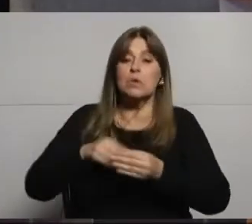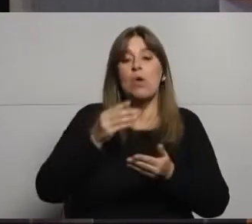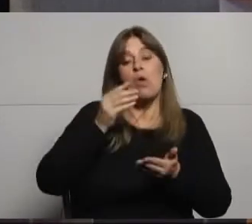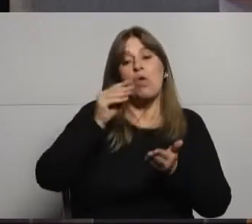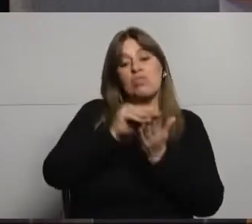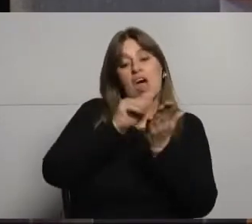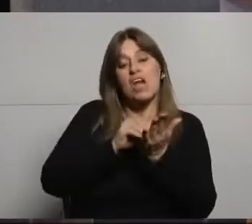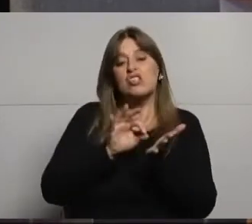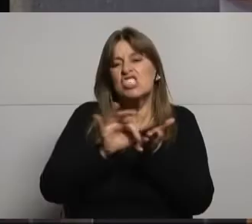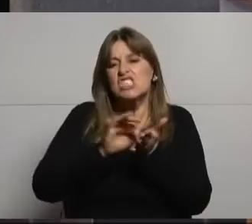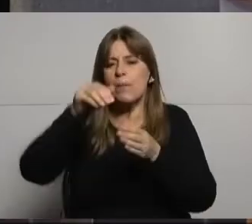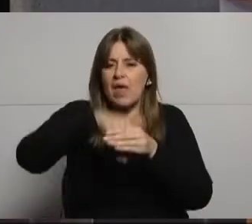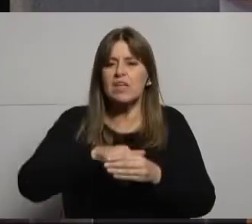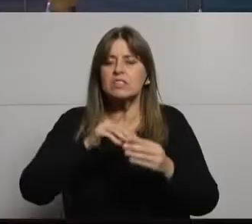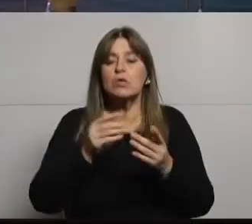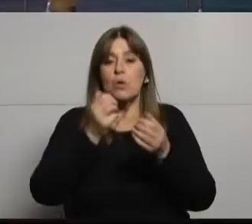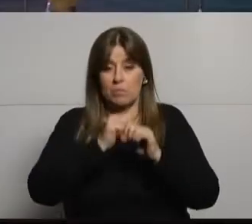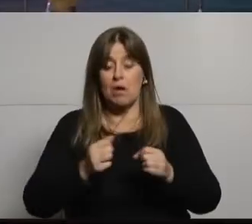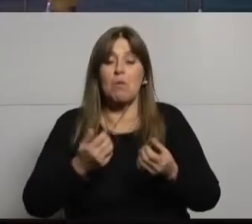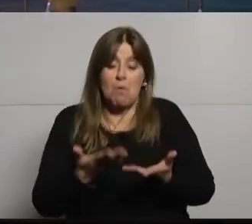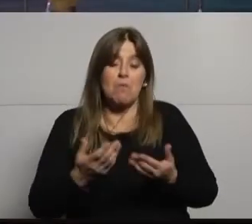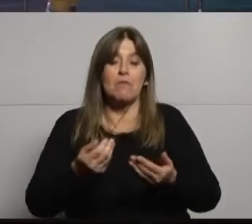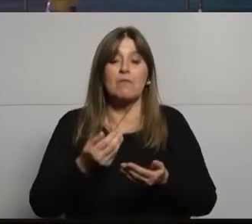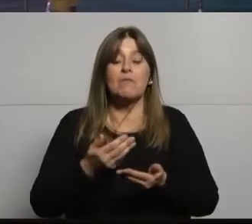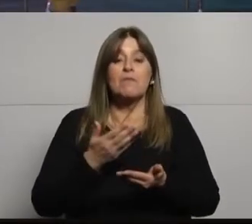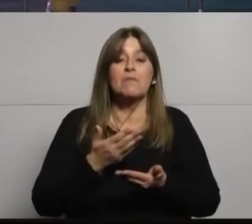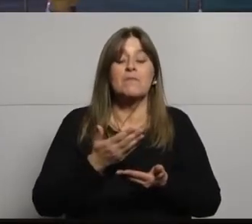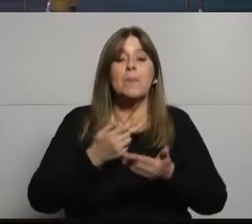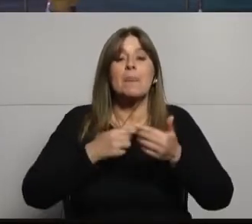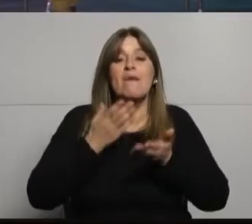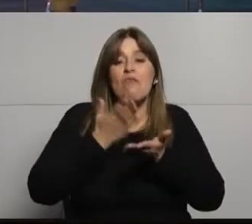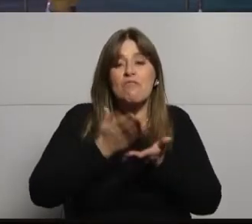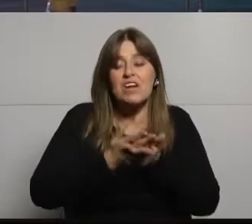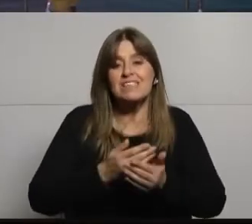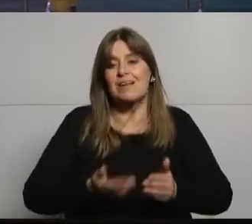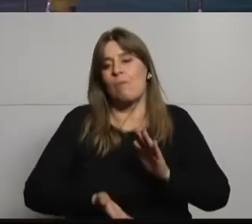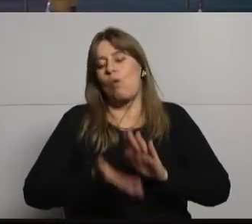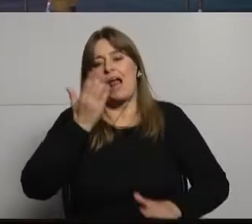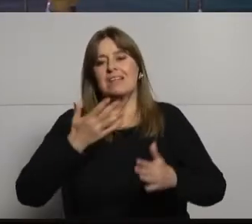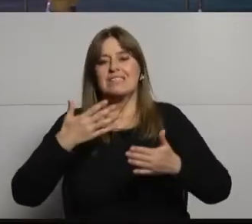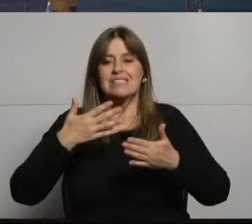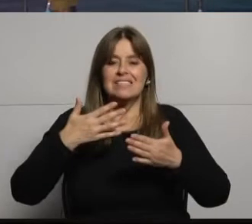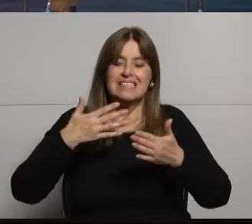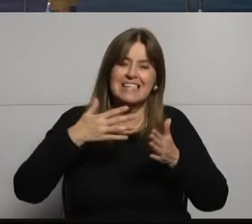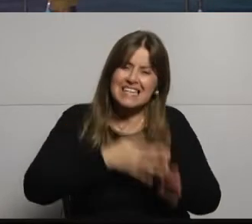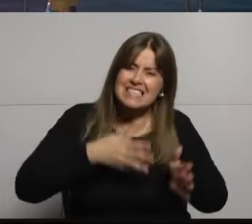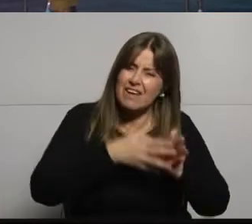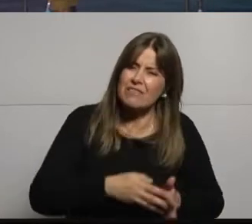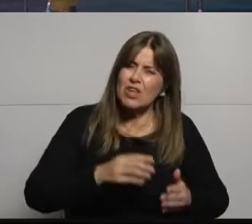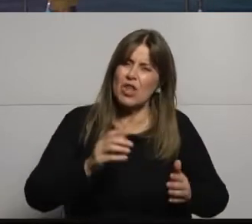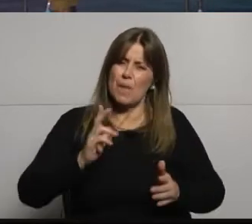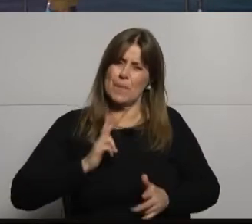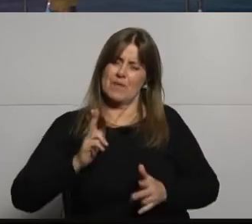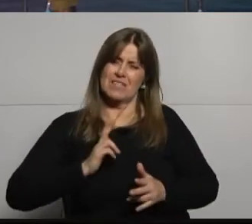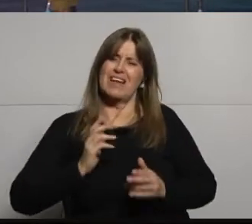estén sistematizados me da ventajas también, pero también ofrece grandes desafíos de privacidad, ¿no? Es decir, ¿quién tiene después